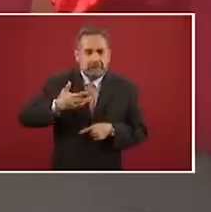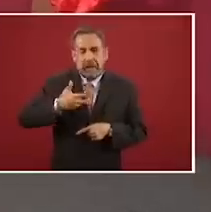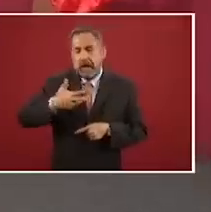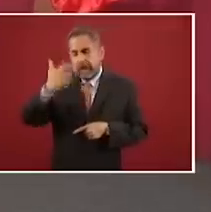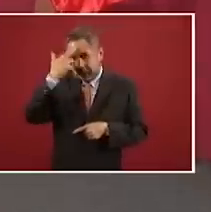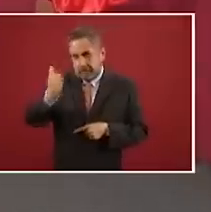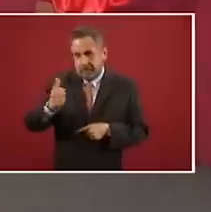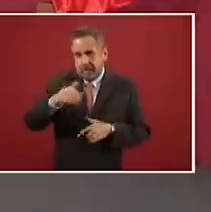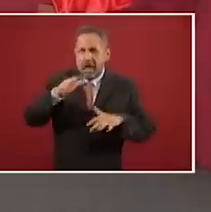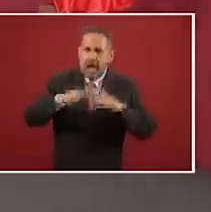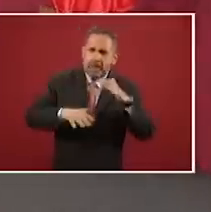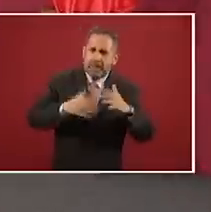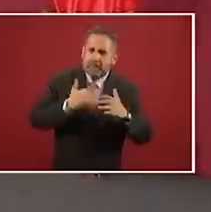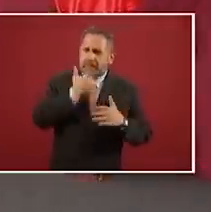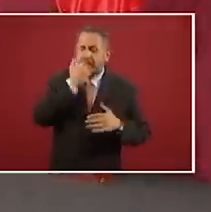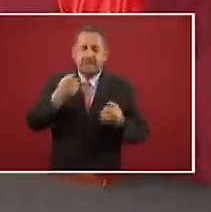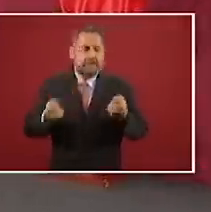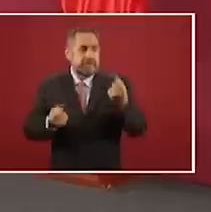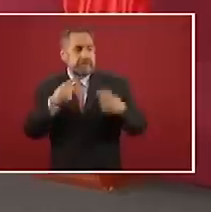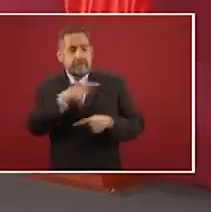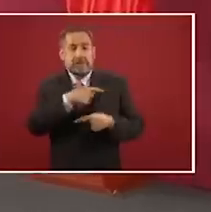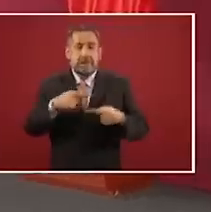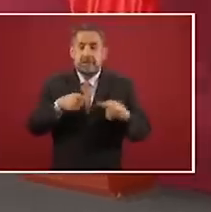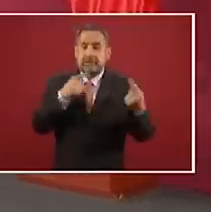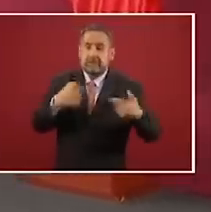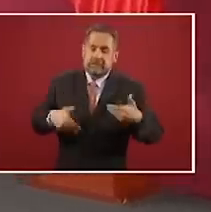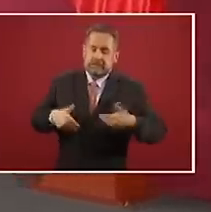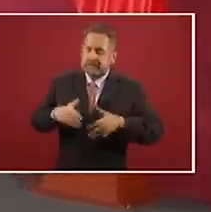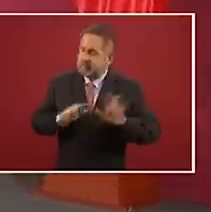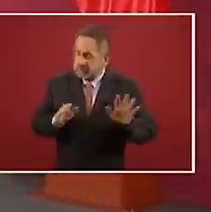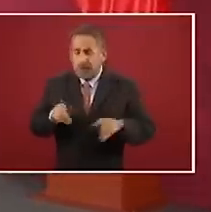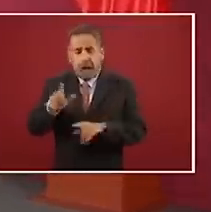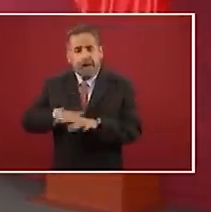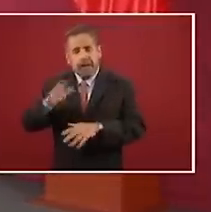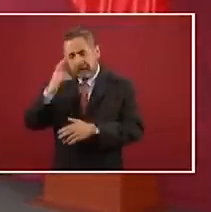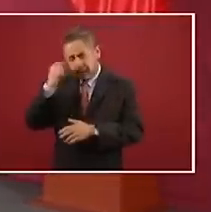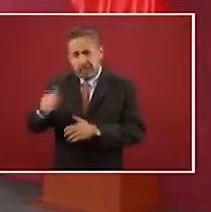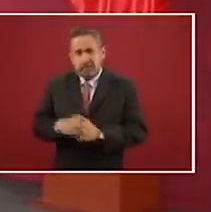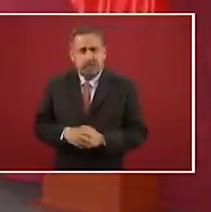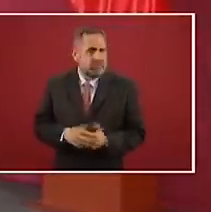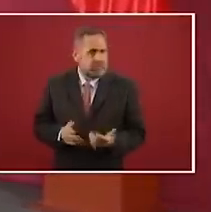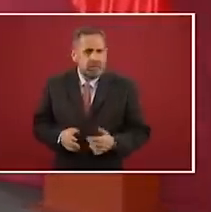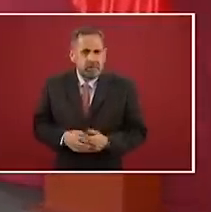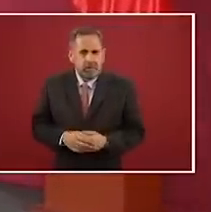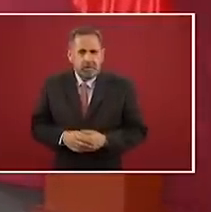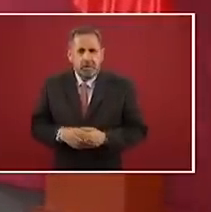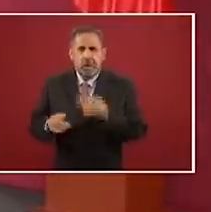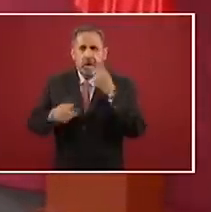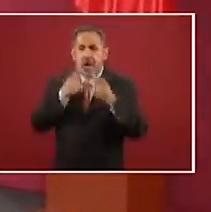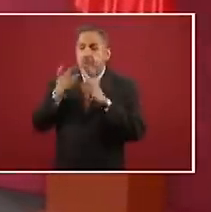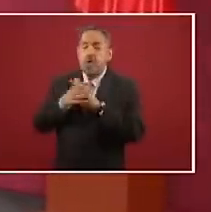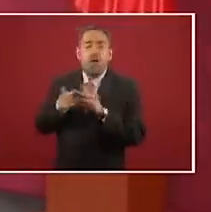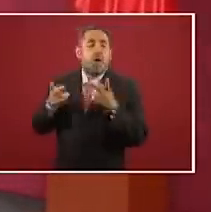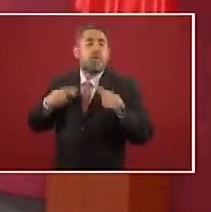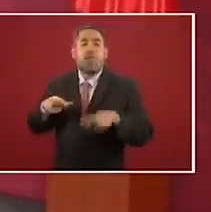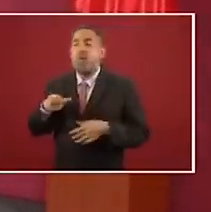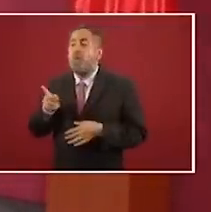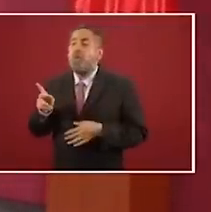A veces se molestan mis adversarios, dicen que hablo del pueblo bueno.